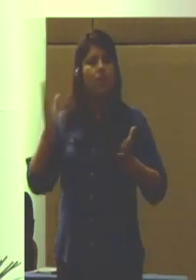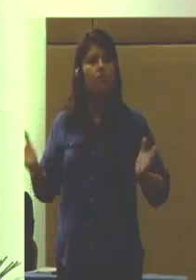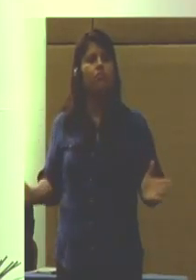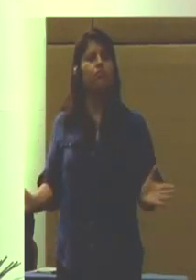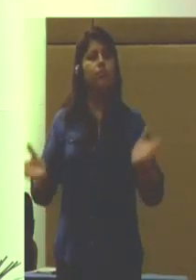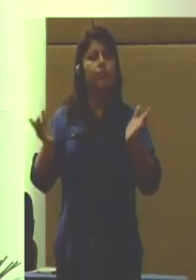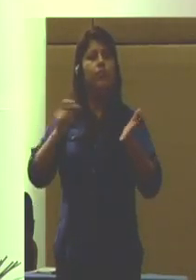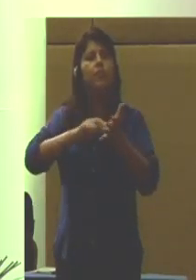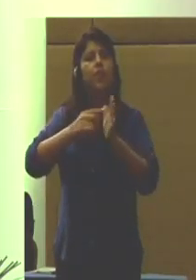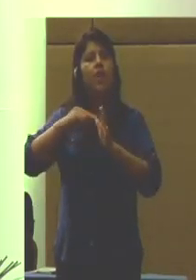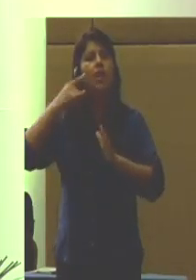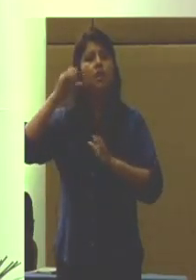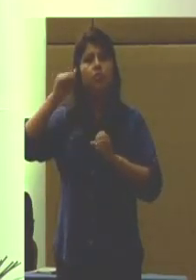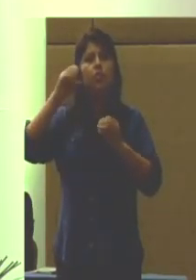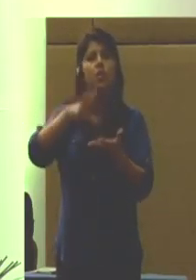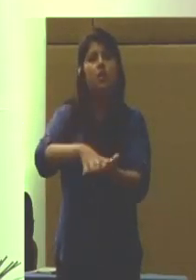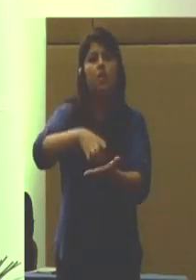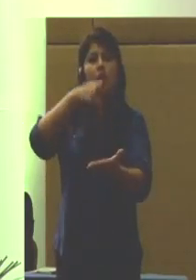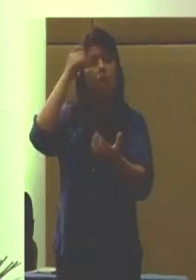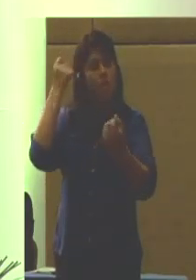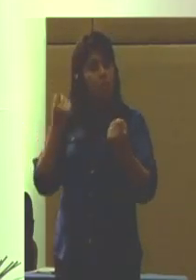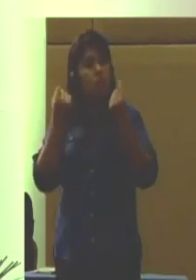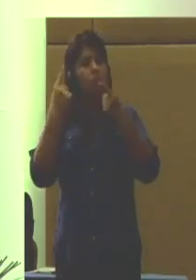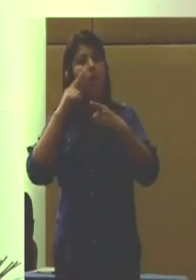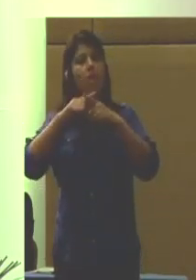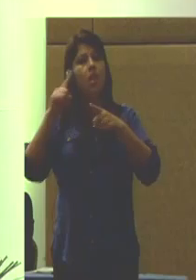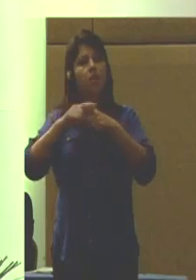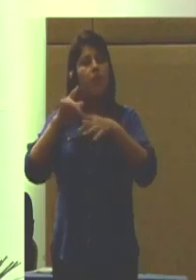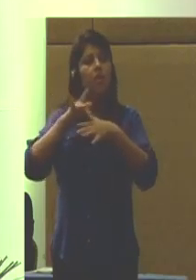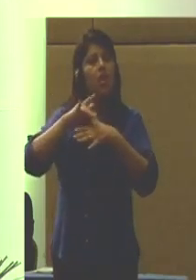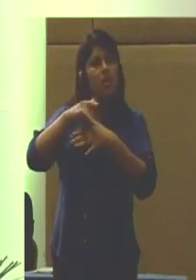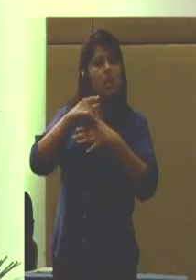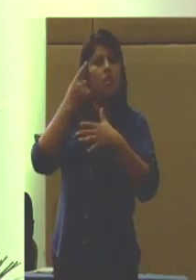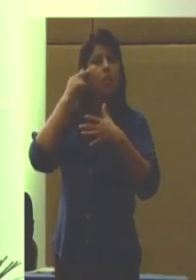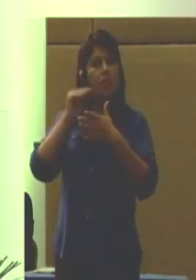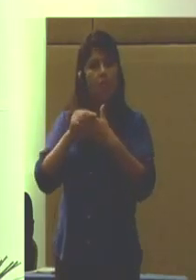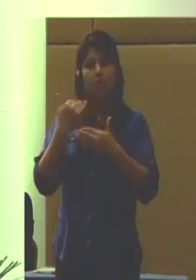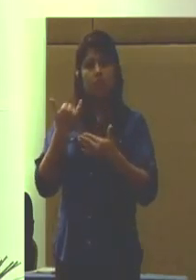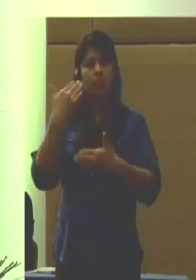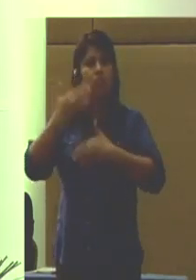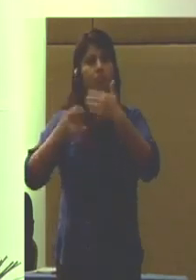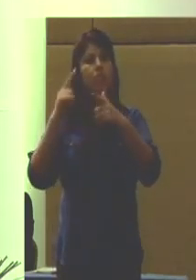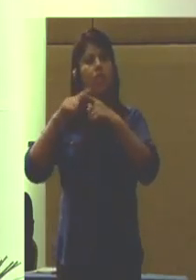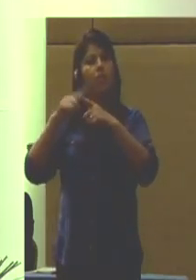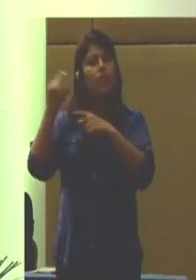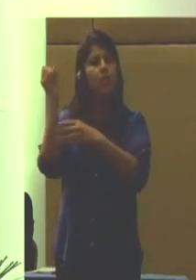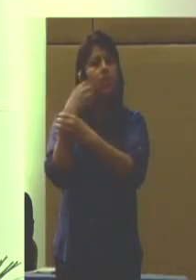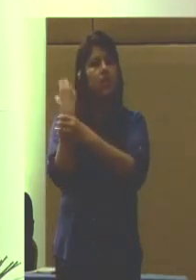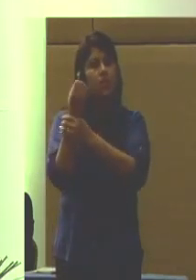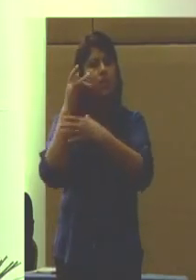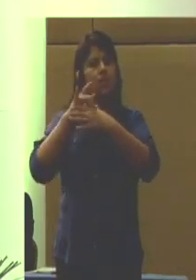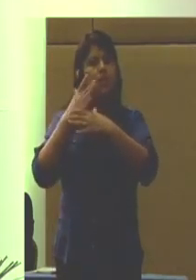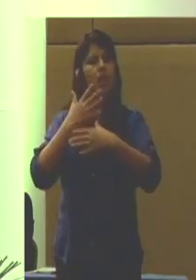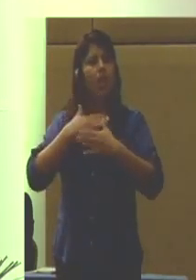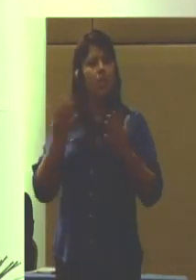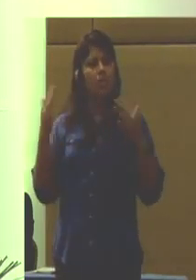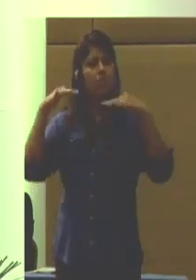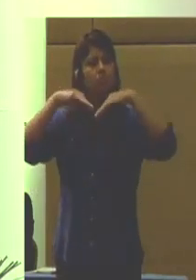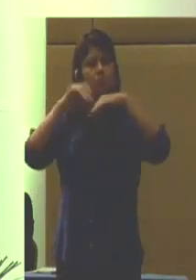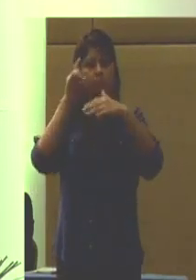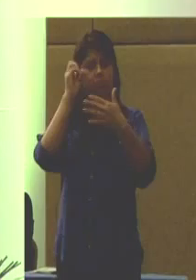a descubrir esos riesgos que se han materializado a través de esas emergencias y desastres que han sido registradas